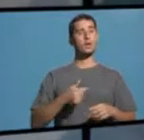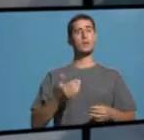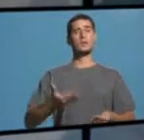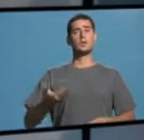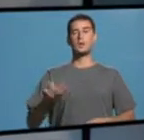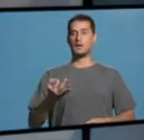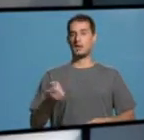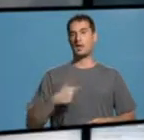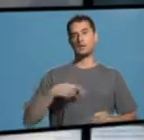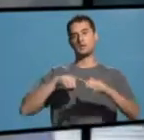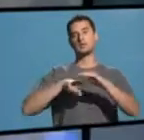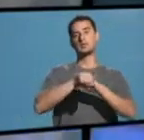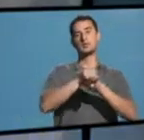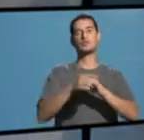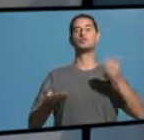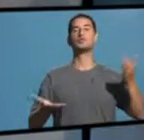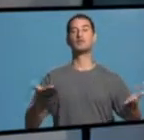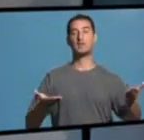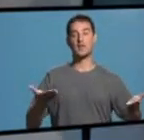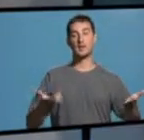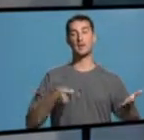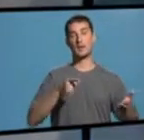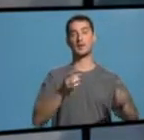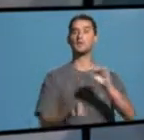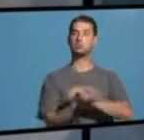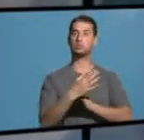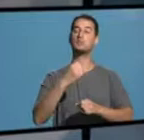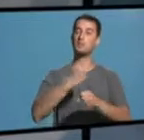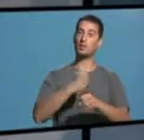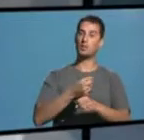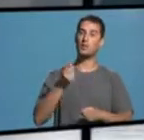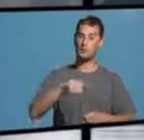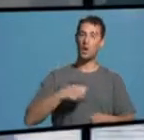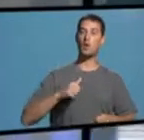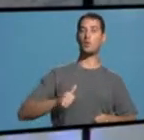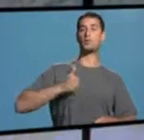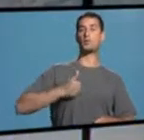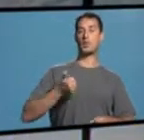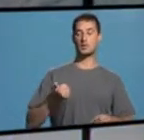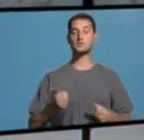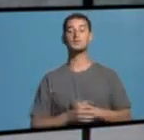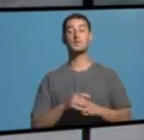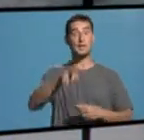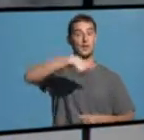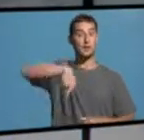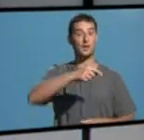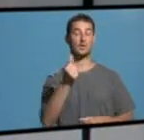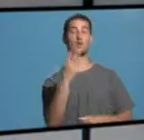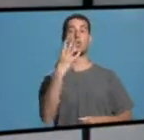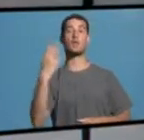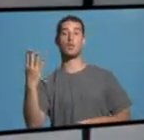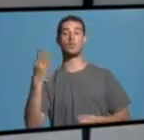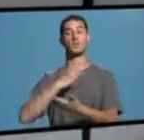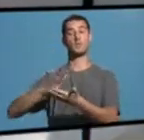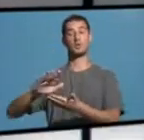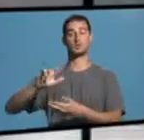fundamental, el desarrollo sostenible que genera empleo, que genera oportunidades. A depuradora costou 44,5 millóns